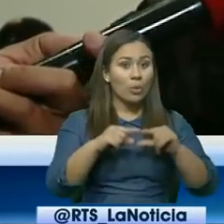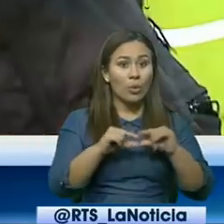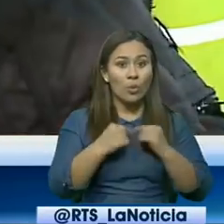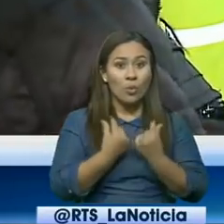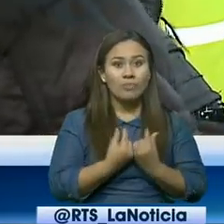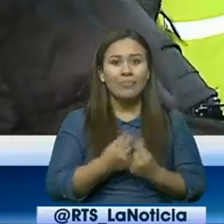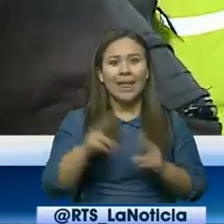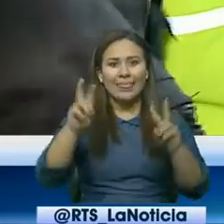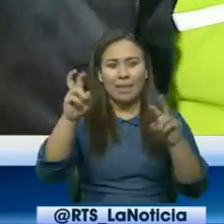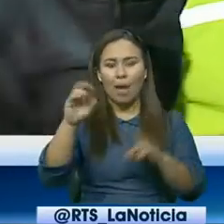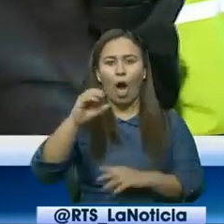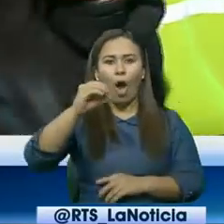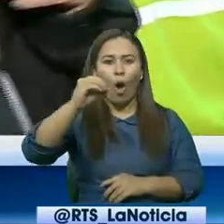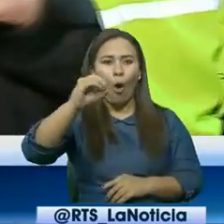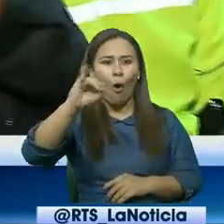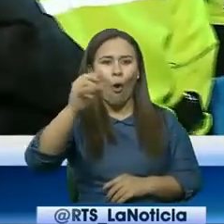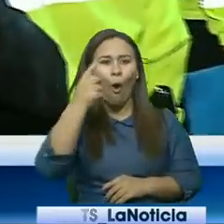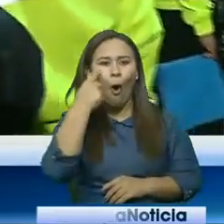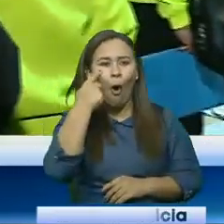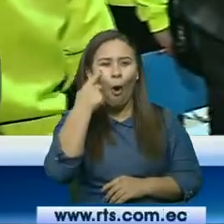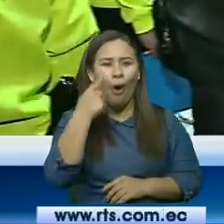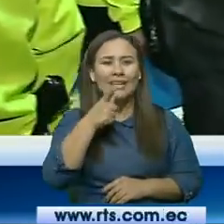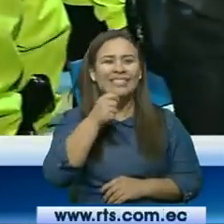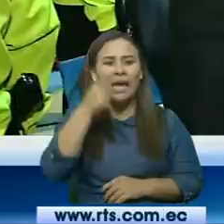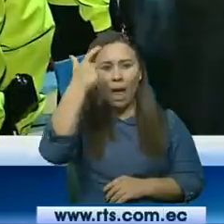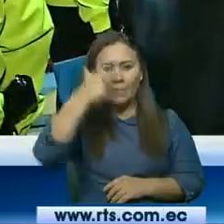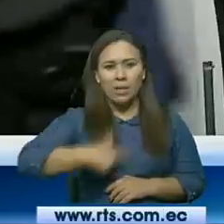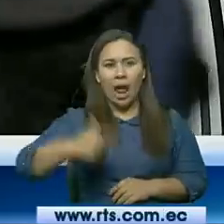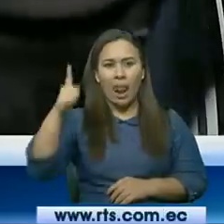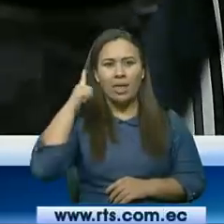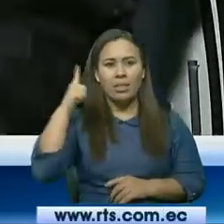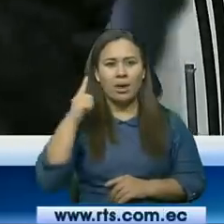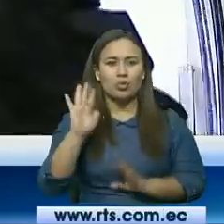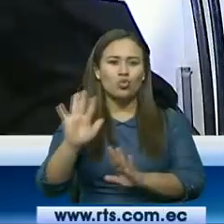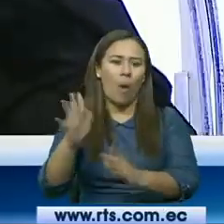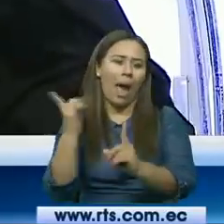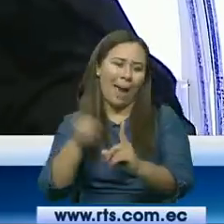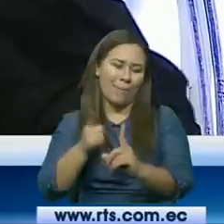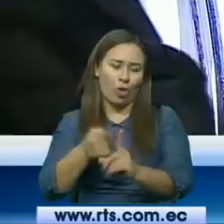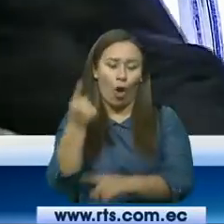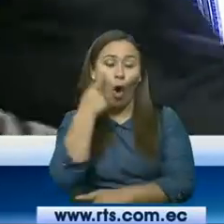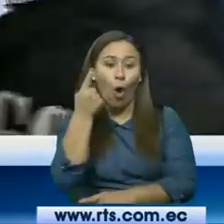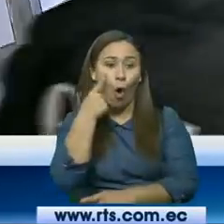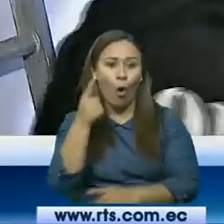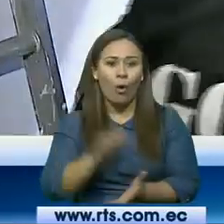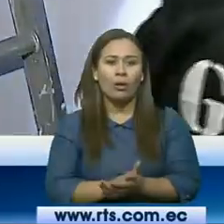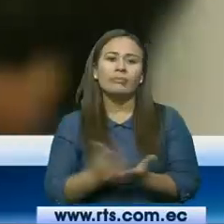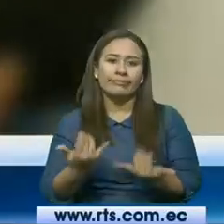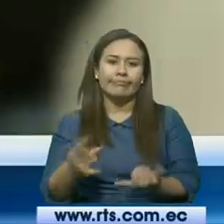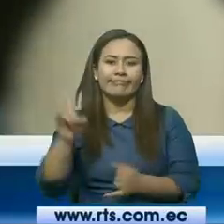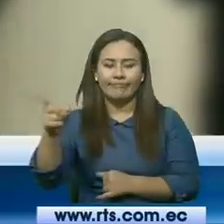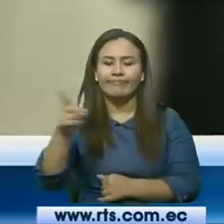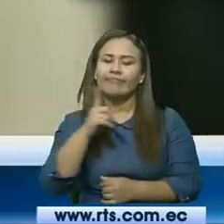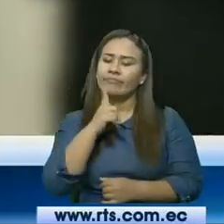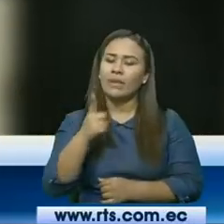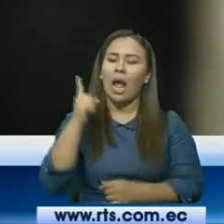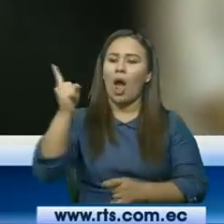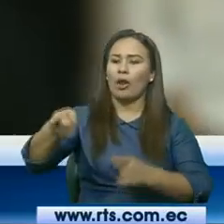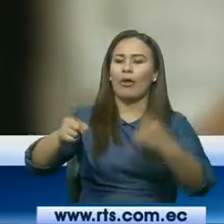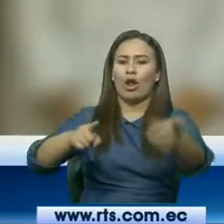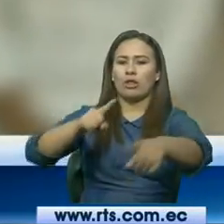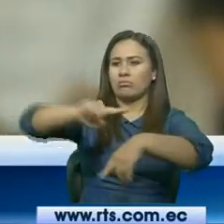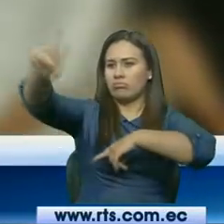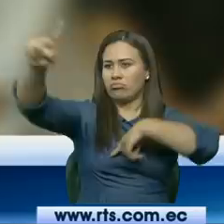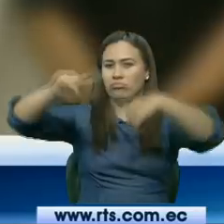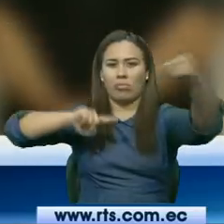una supuesta organización - caminando por las calles diez sujetos considerados peligrosos privados de la libertad en otro impacto